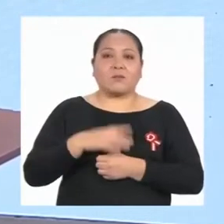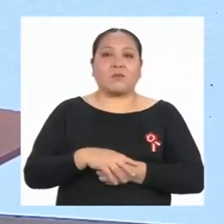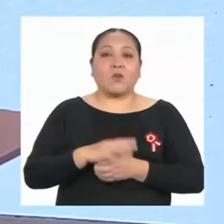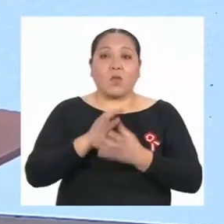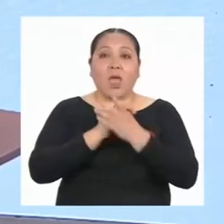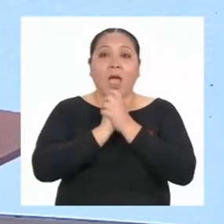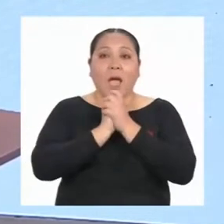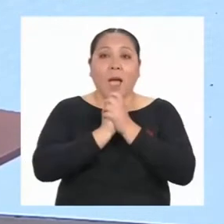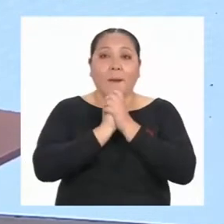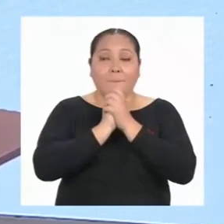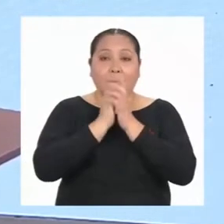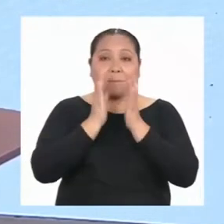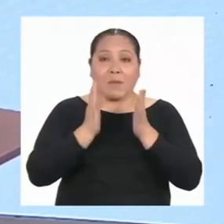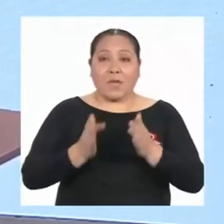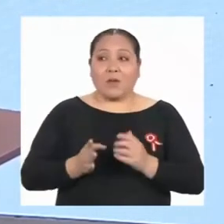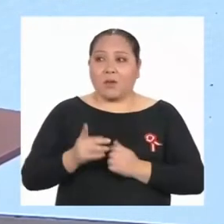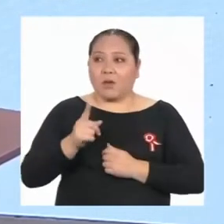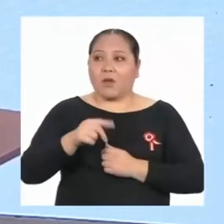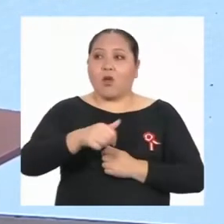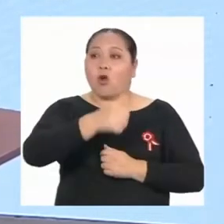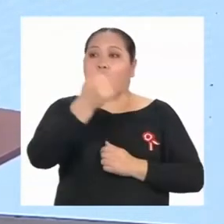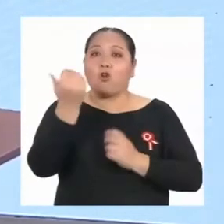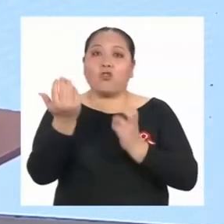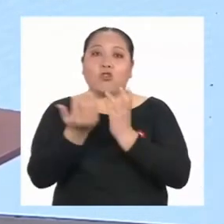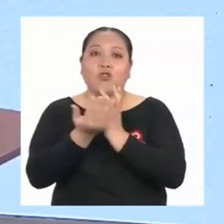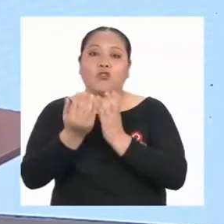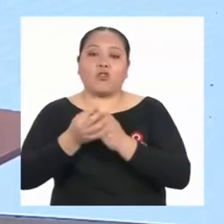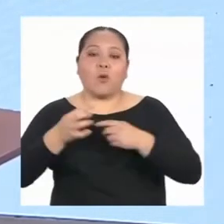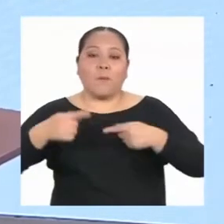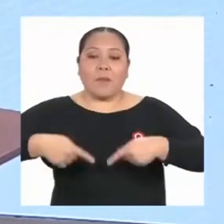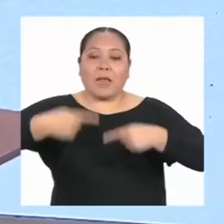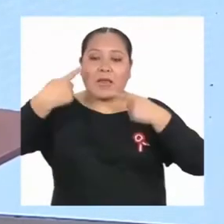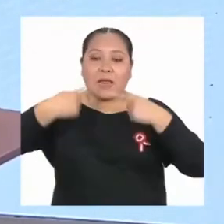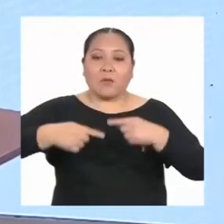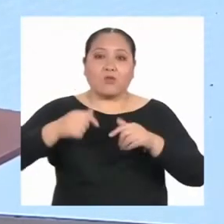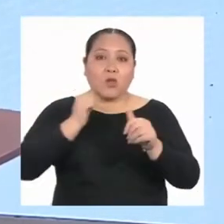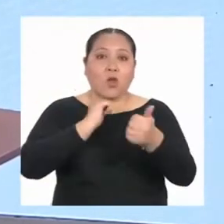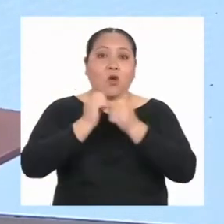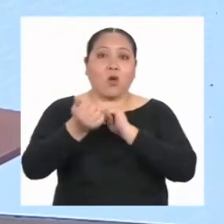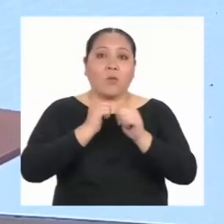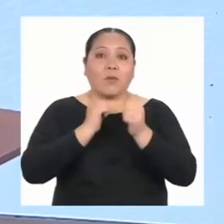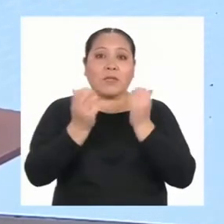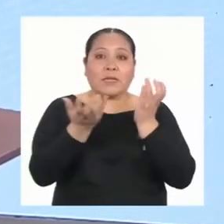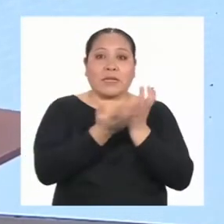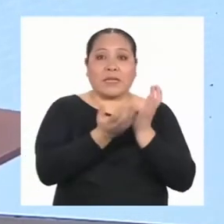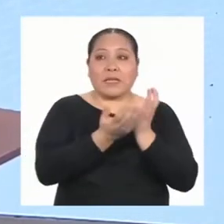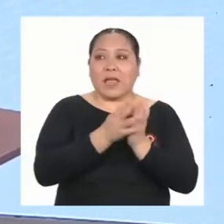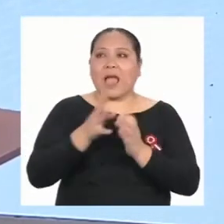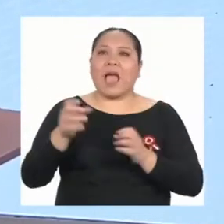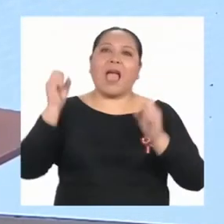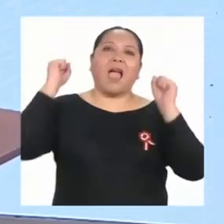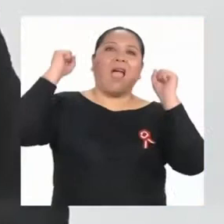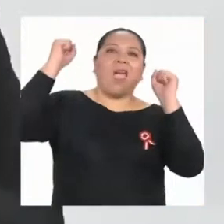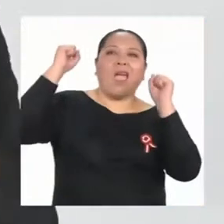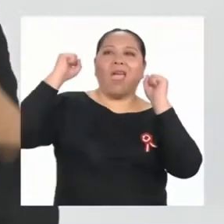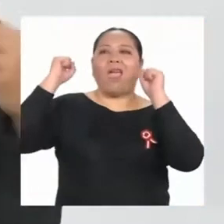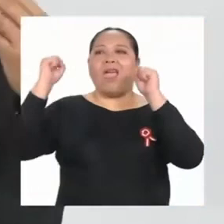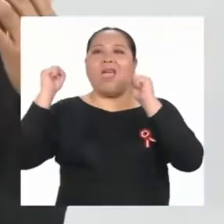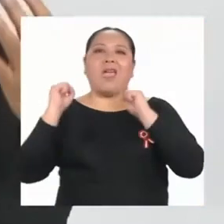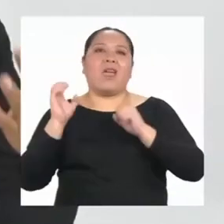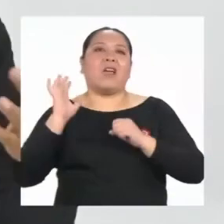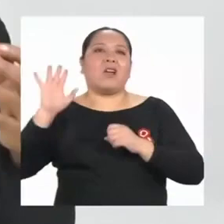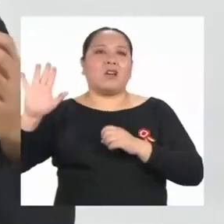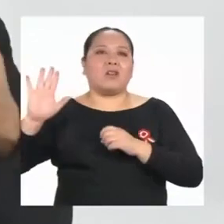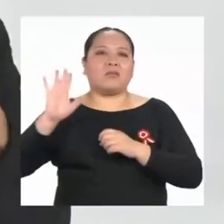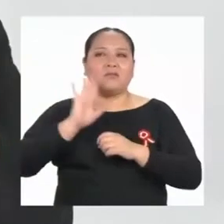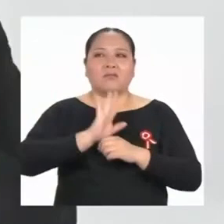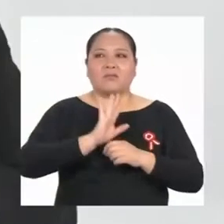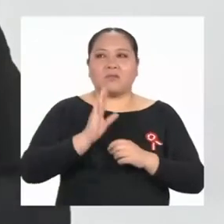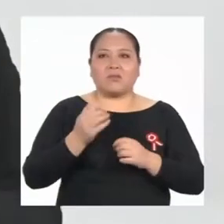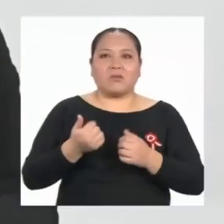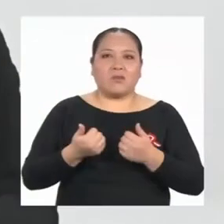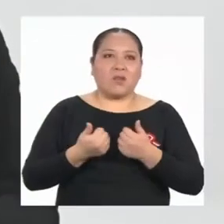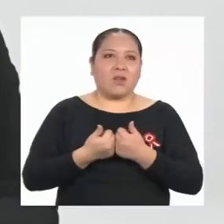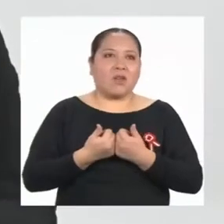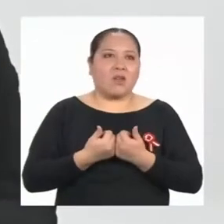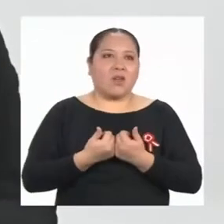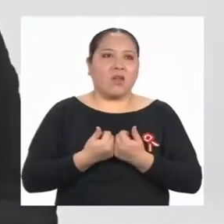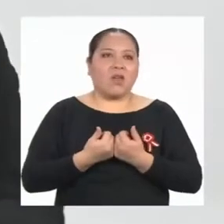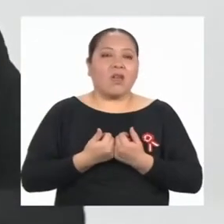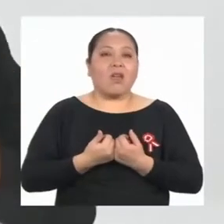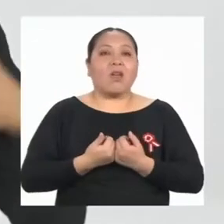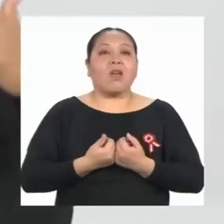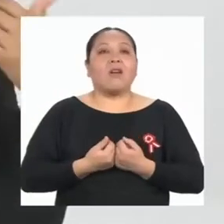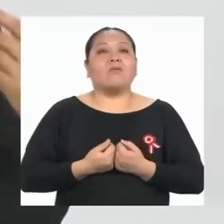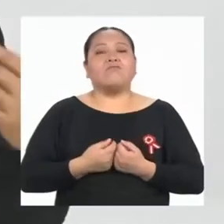colegio. Nos peleamos en un interescolar deportivo, cuando cada uno le hacía barra a su equipo. Una lástima que hayas perdido